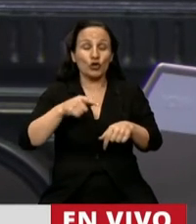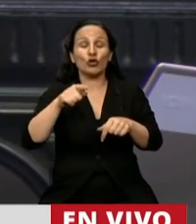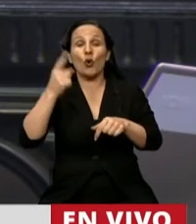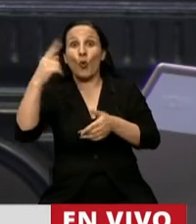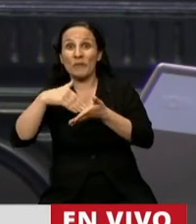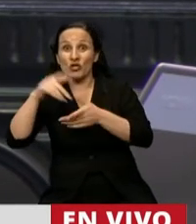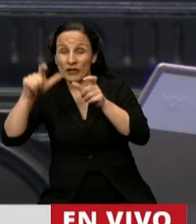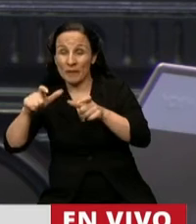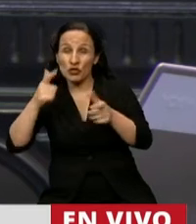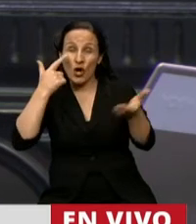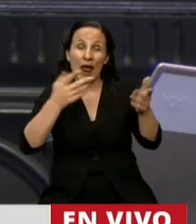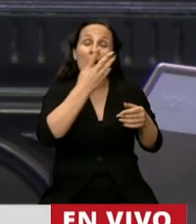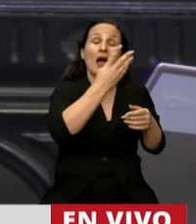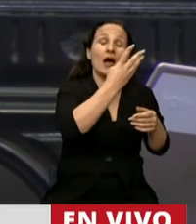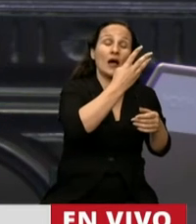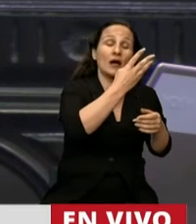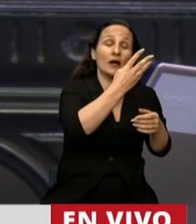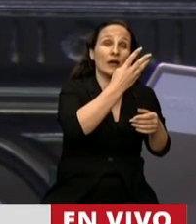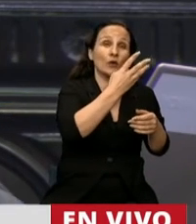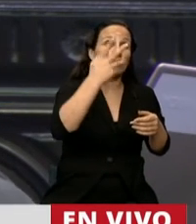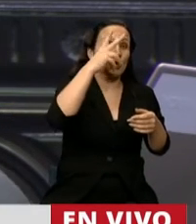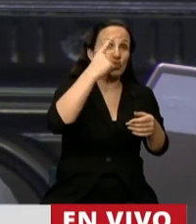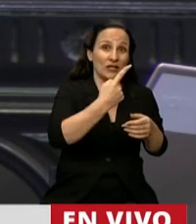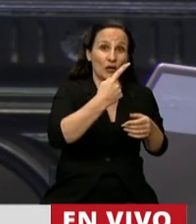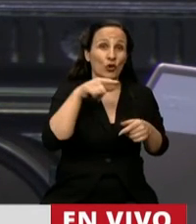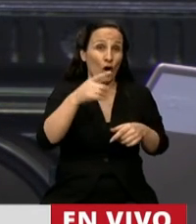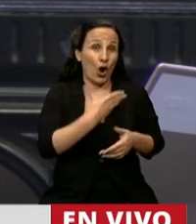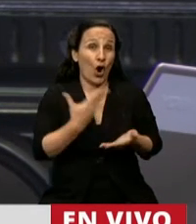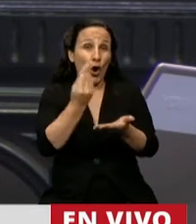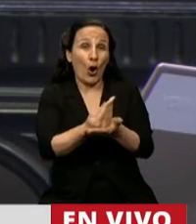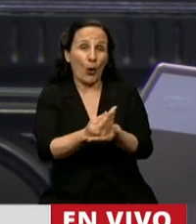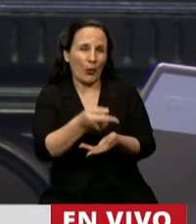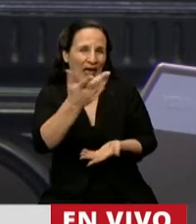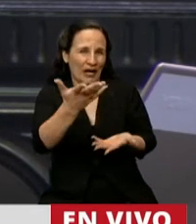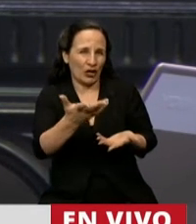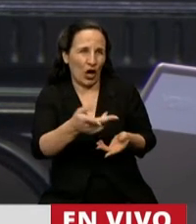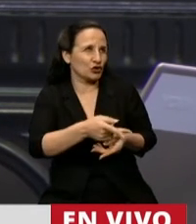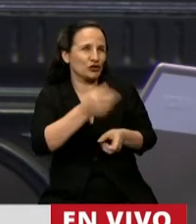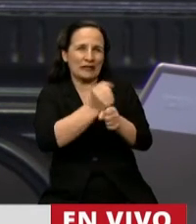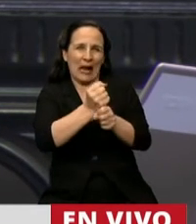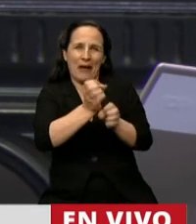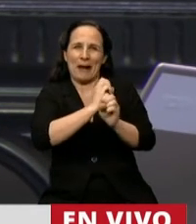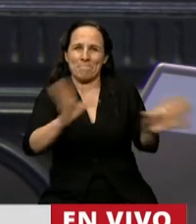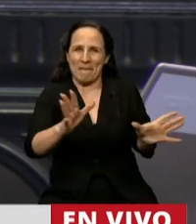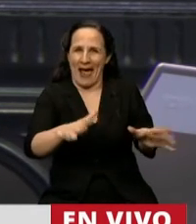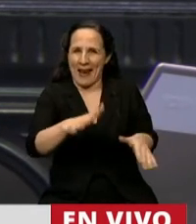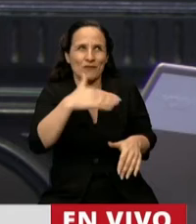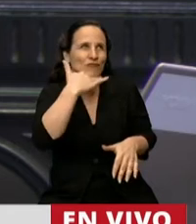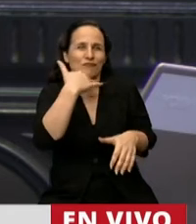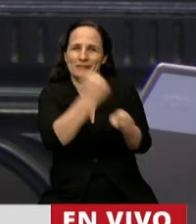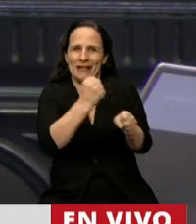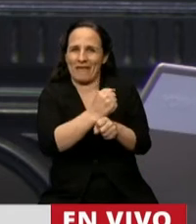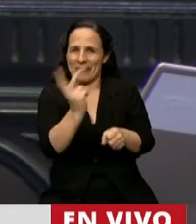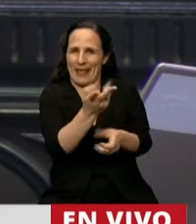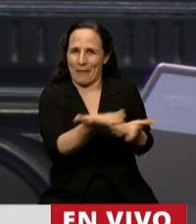491. Gobierno de científicos, gobierno de inútiles. Se fincaron solamente en el tema sanitario y ahí tenemos las